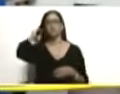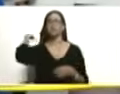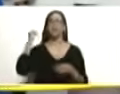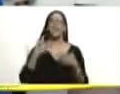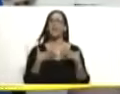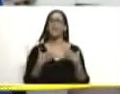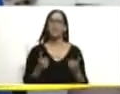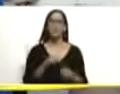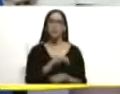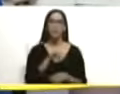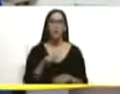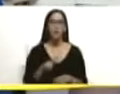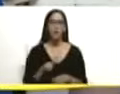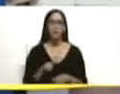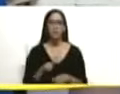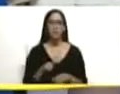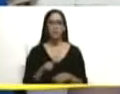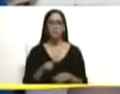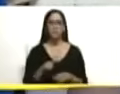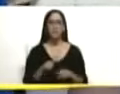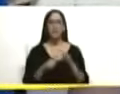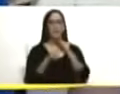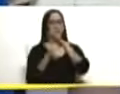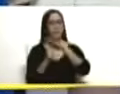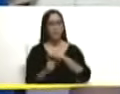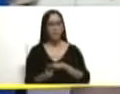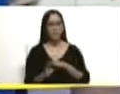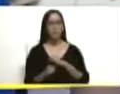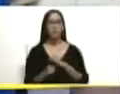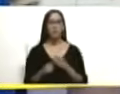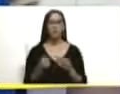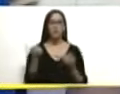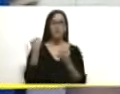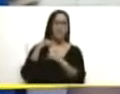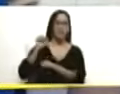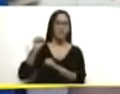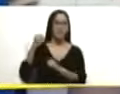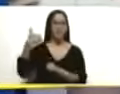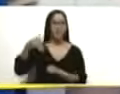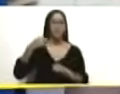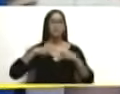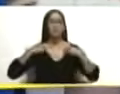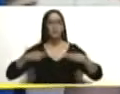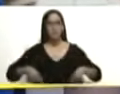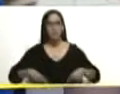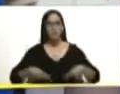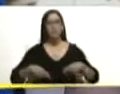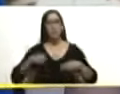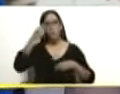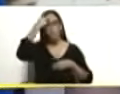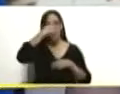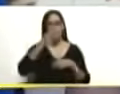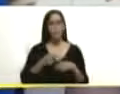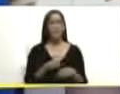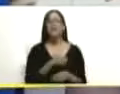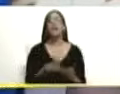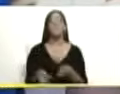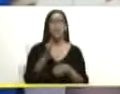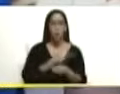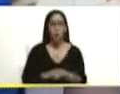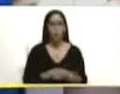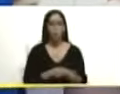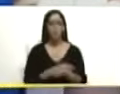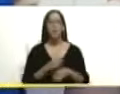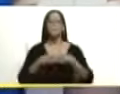igual. En la represión y el desconocimiento de los derechos del pueblo y con ellos los derechos humanos del pueblo era peor.